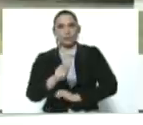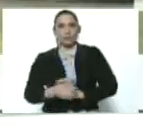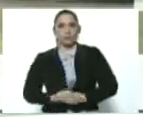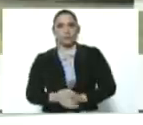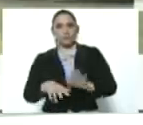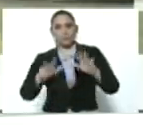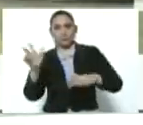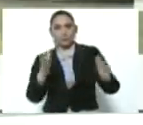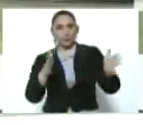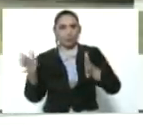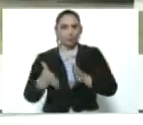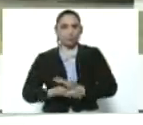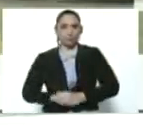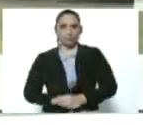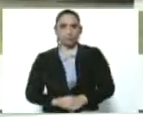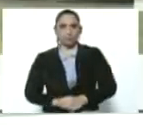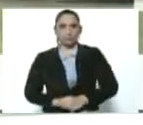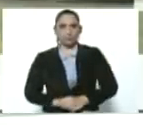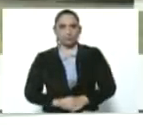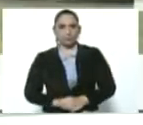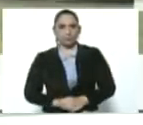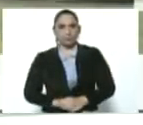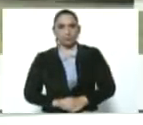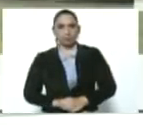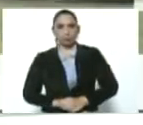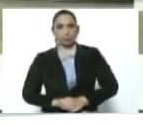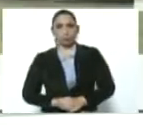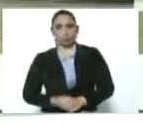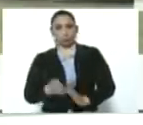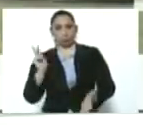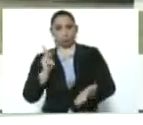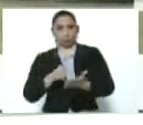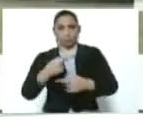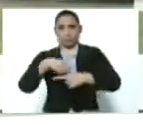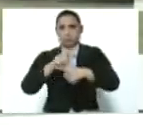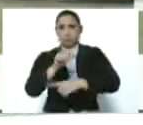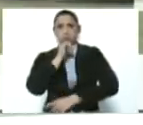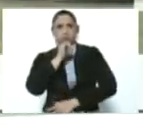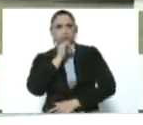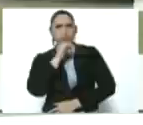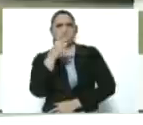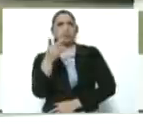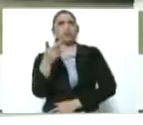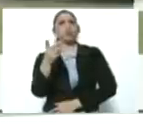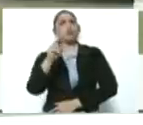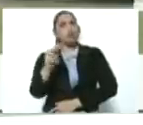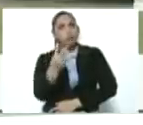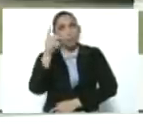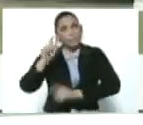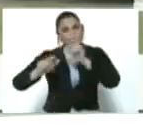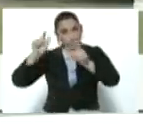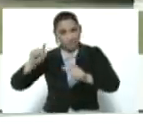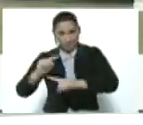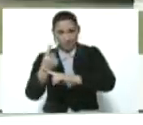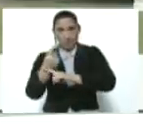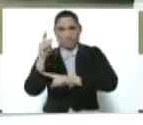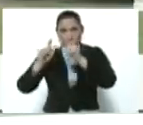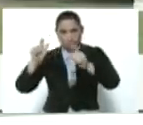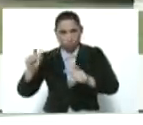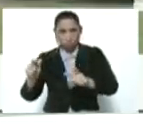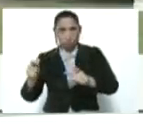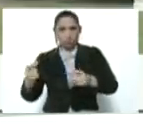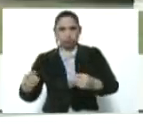13 de marzo llegó el reporte de los dos primeros casos de coronavirus en venezuela